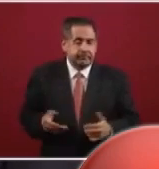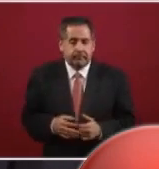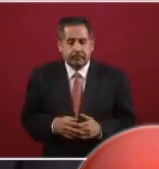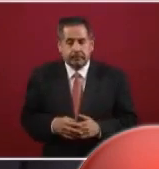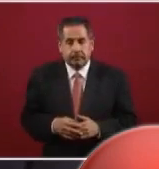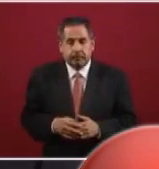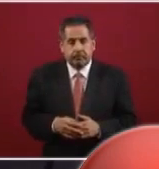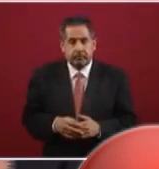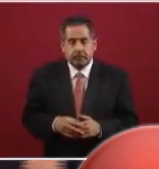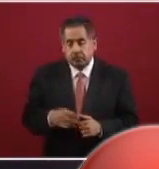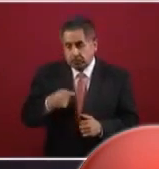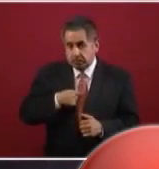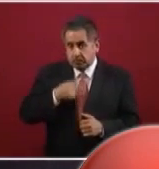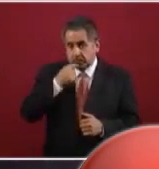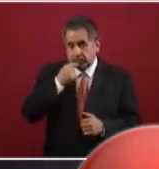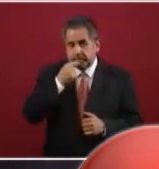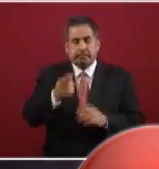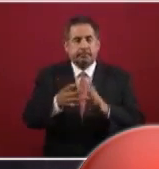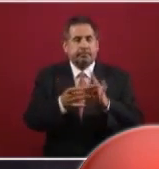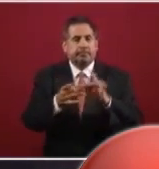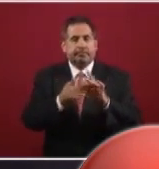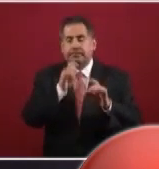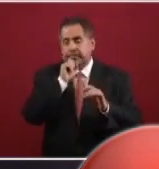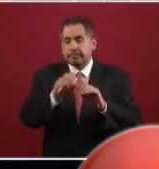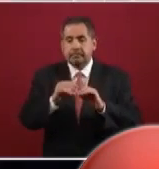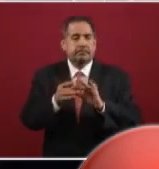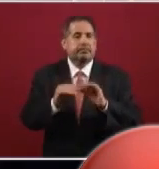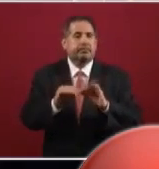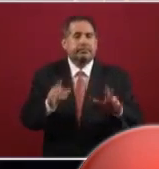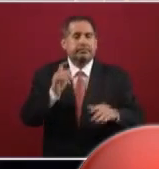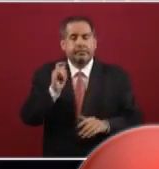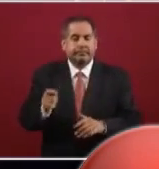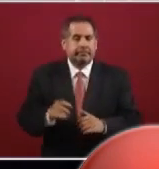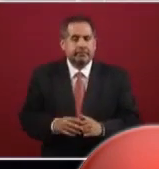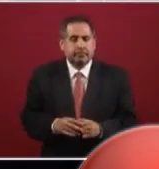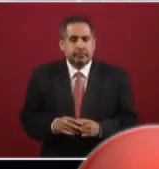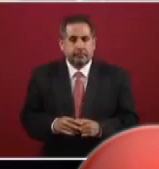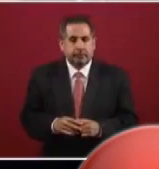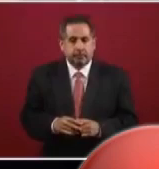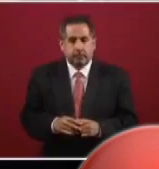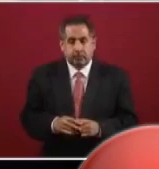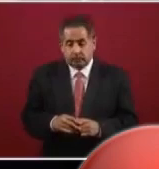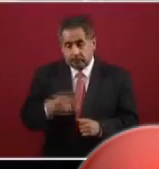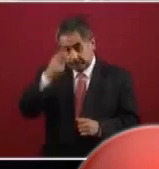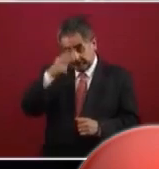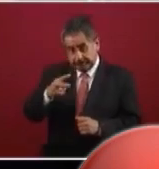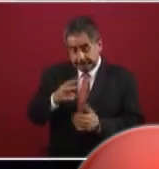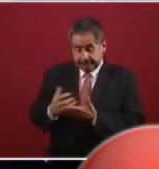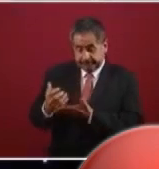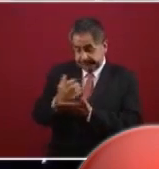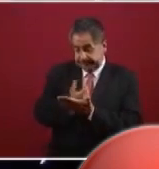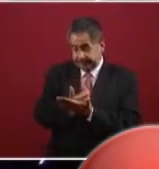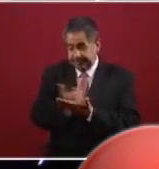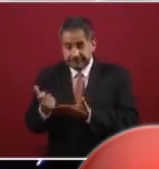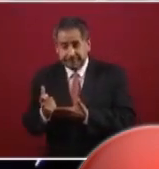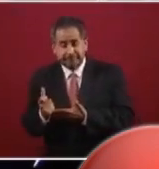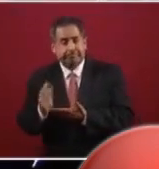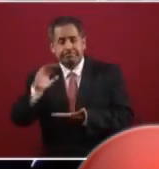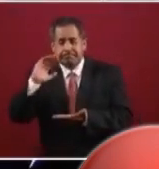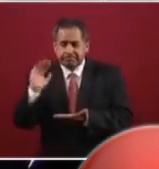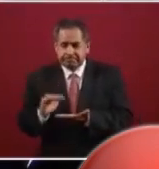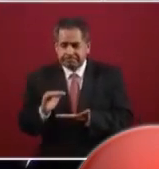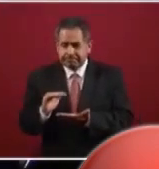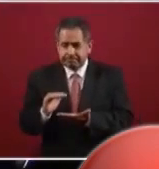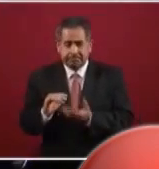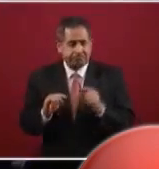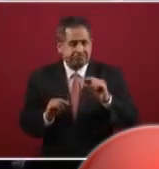Y les decía yo también que el salario mínimo en México es más bajo que